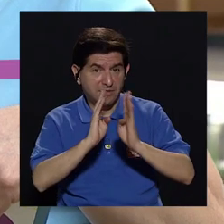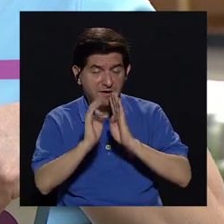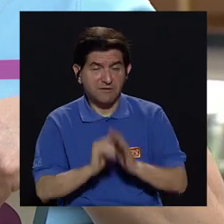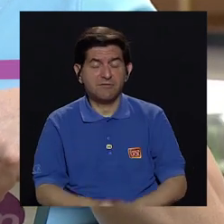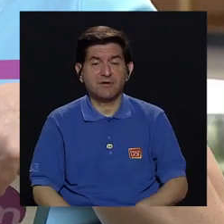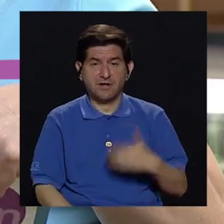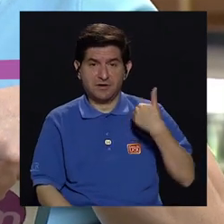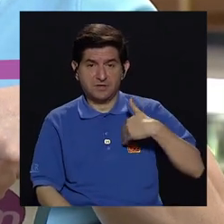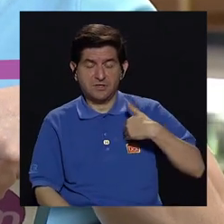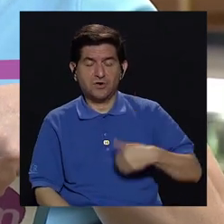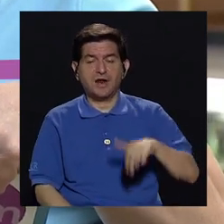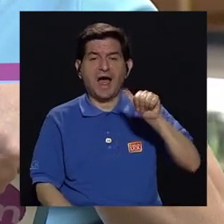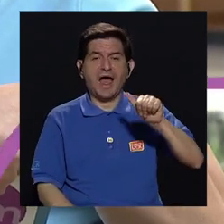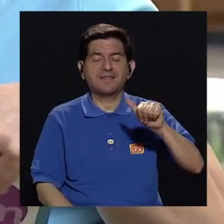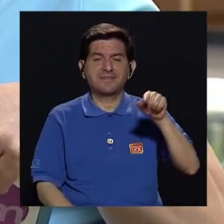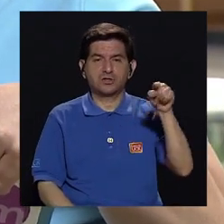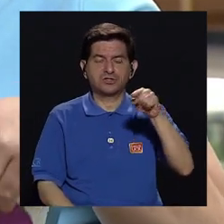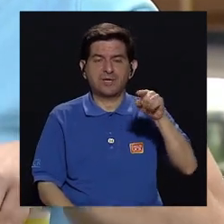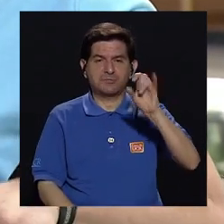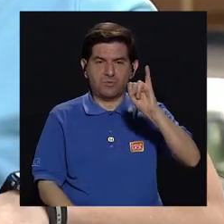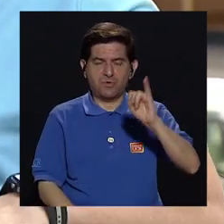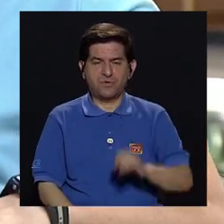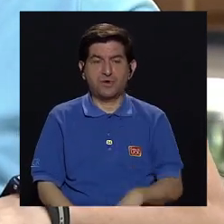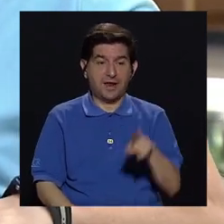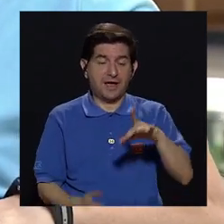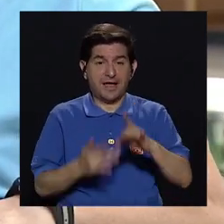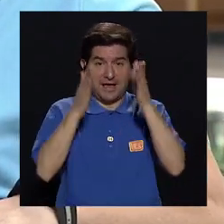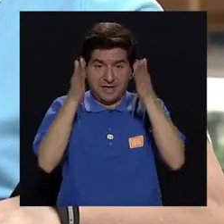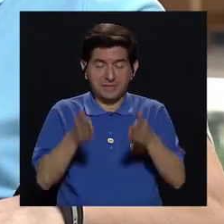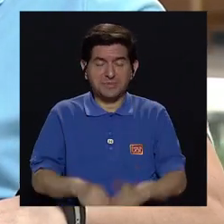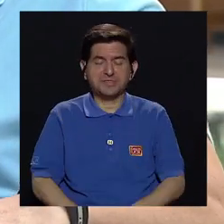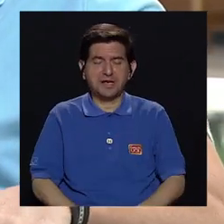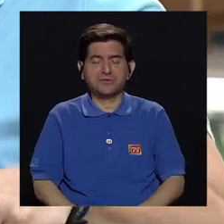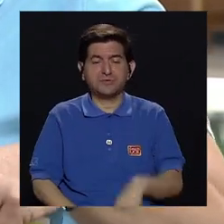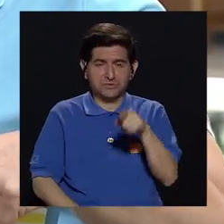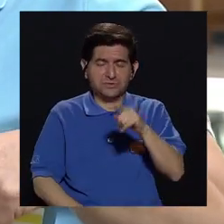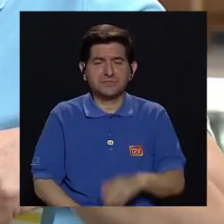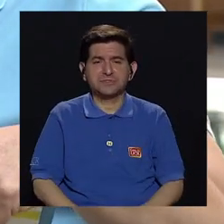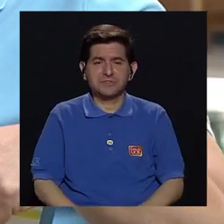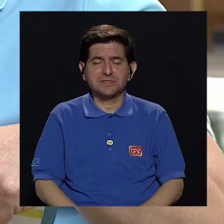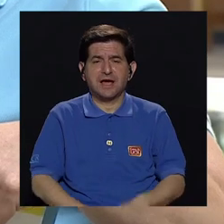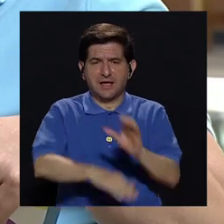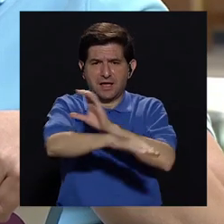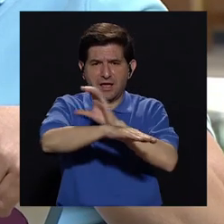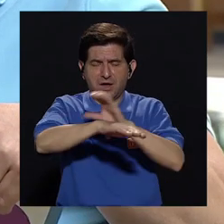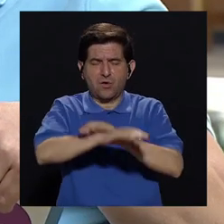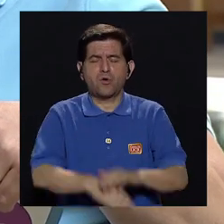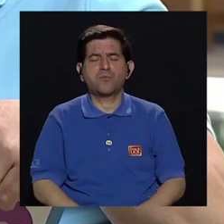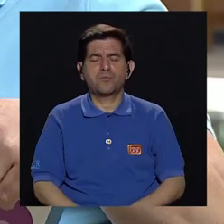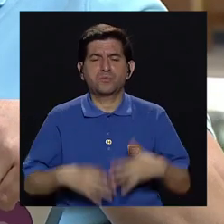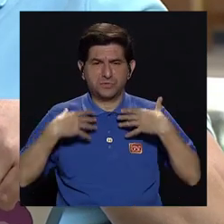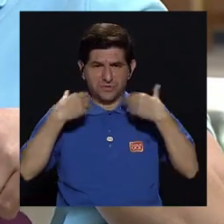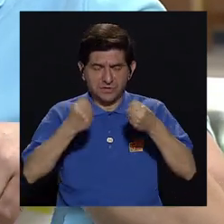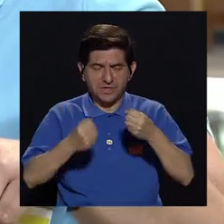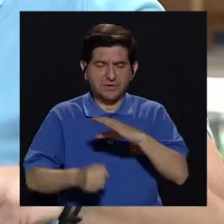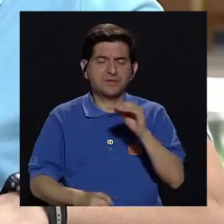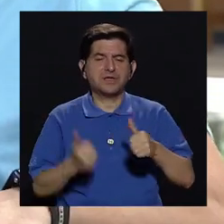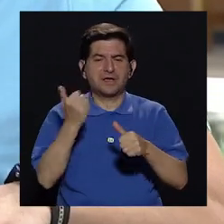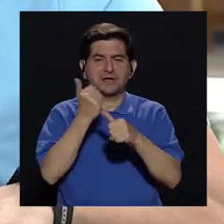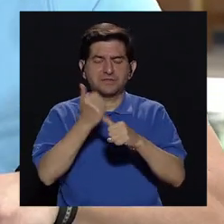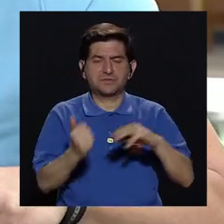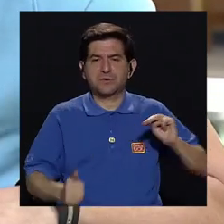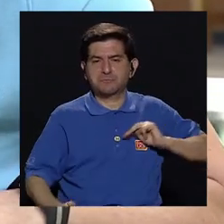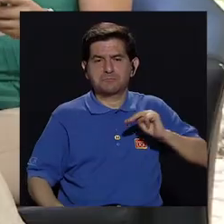conversando con el señor Anton Zamora, quien es especialista en informática médica y asesor del Ministerio de